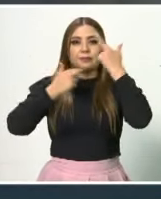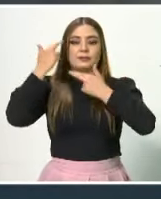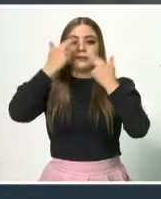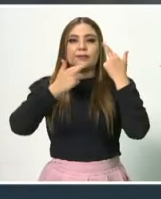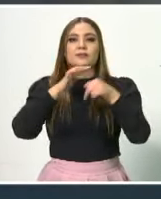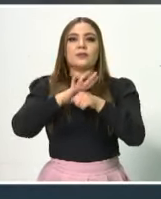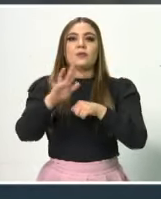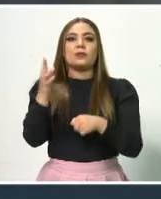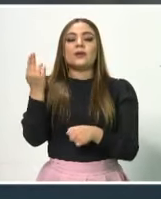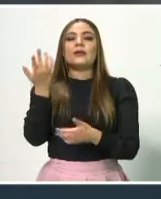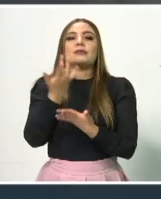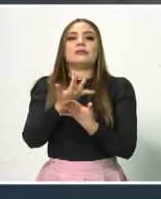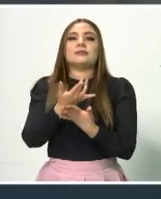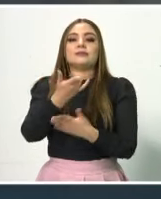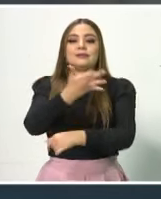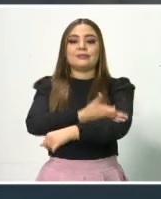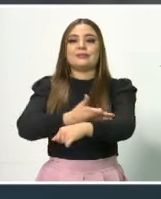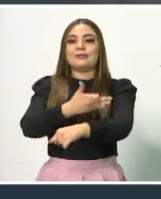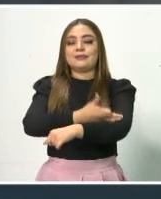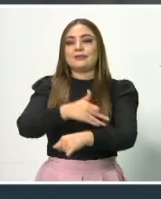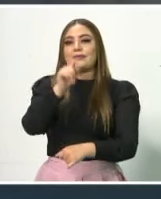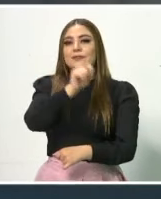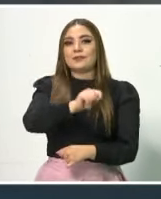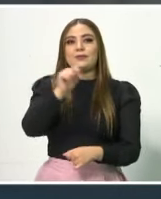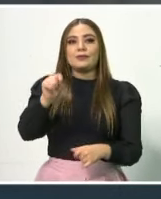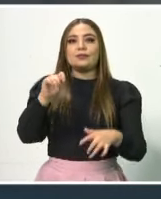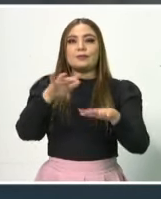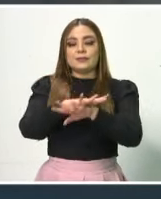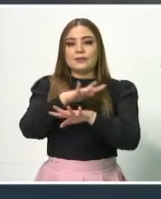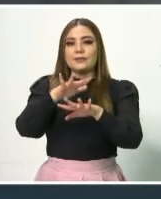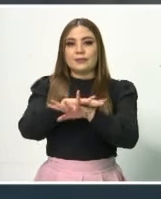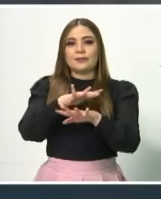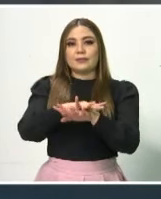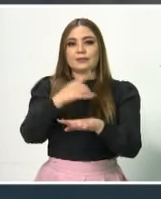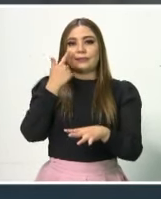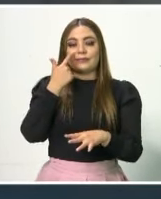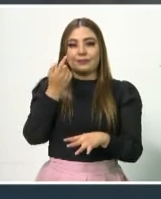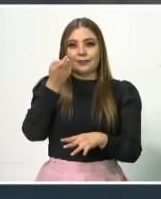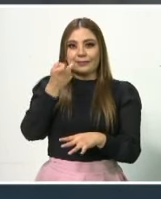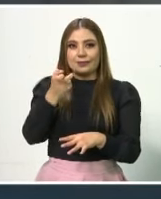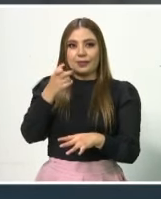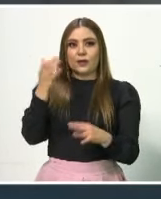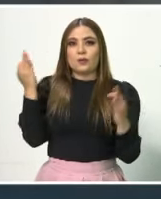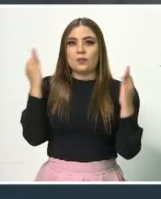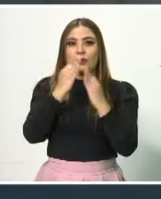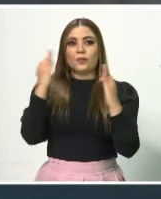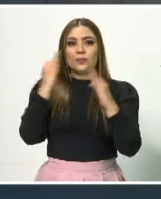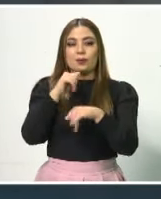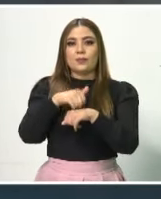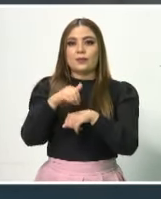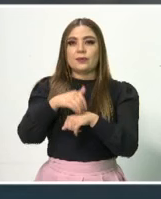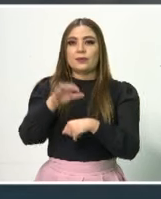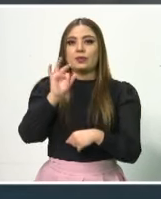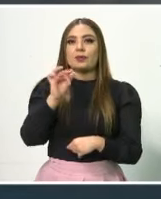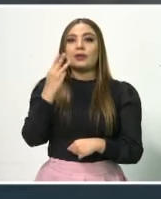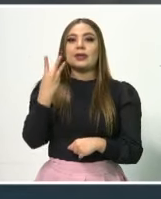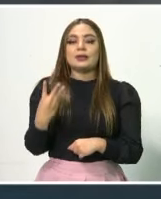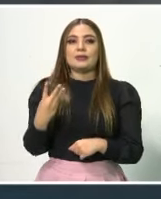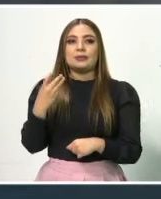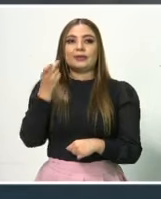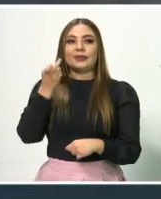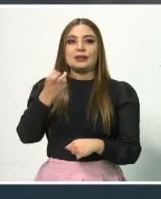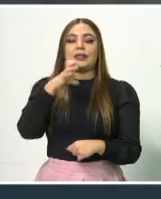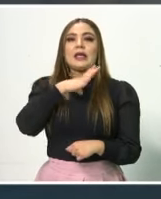esperamos durante esta tarde en Torreón? Cambios significativos. El ingreso del frente frío número 43 de la temporada, que trajo